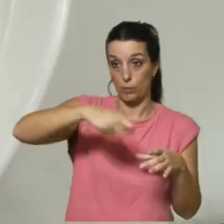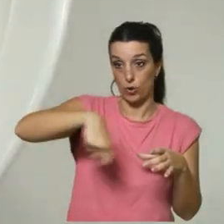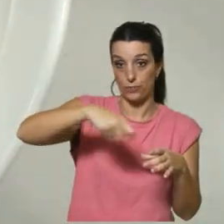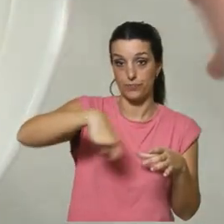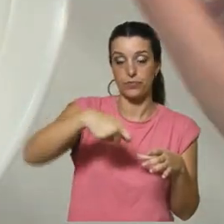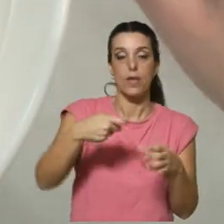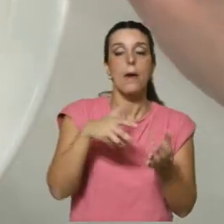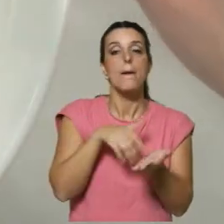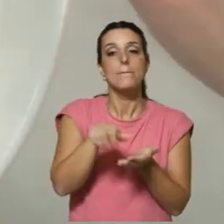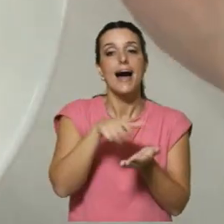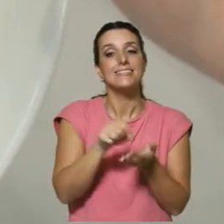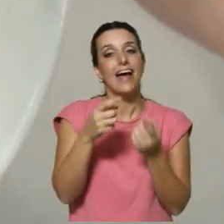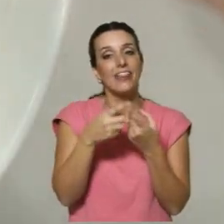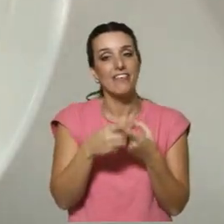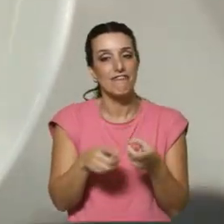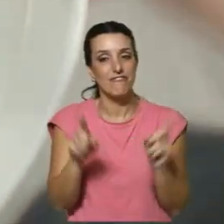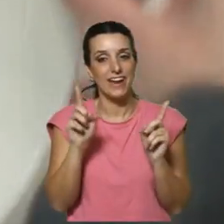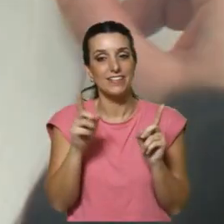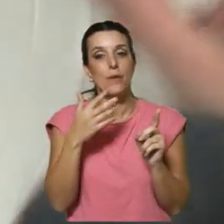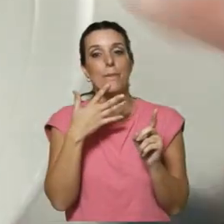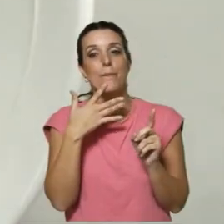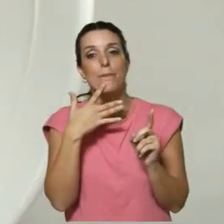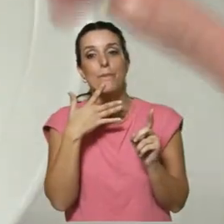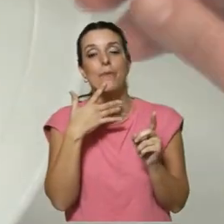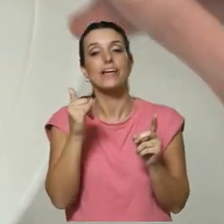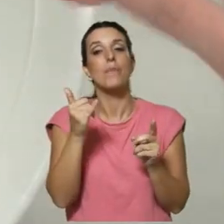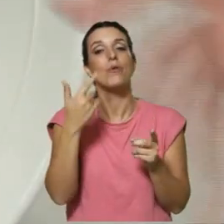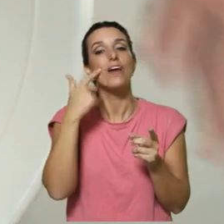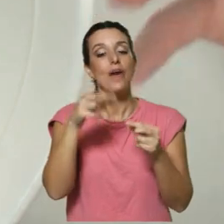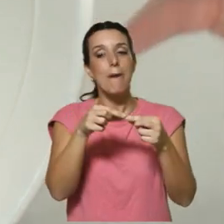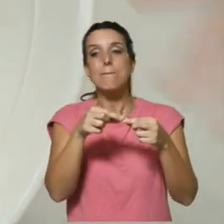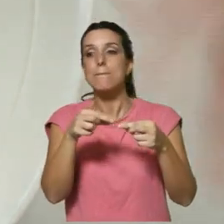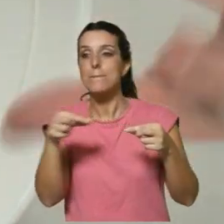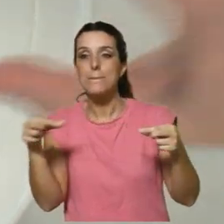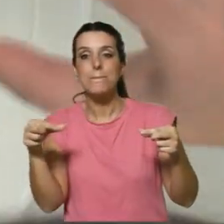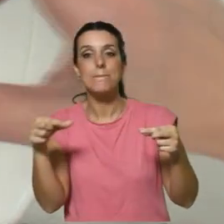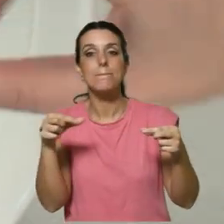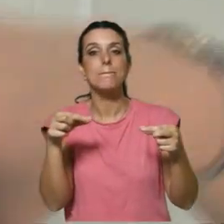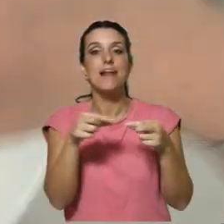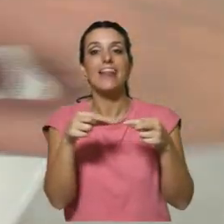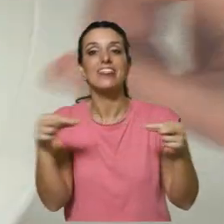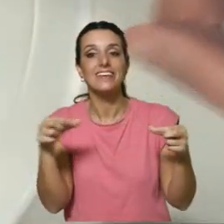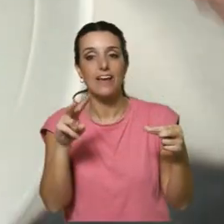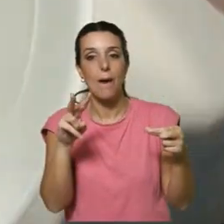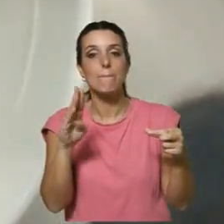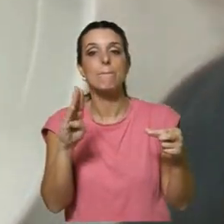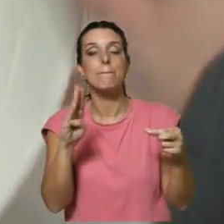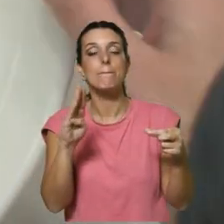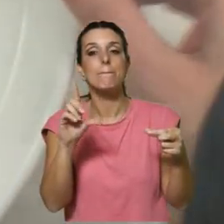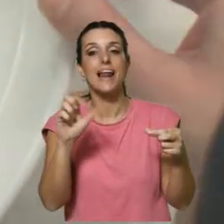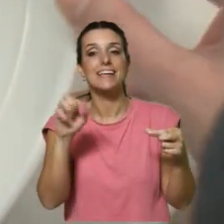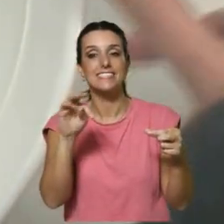Es una masa diferente a la de cuando hacemos plantillas. Acá hoy no me preguntaba, ¿esto es como las plantillas? No, es una masa mucho más